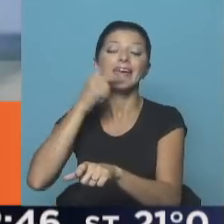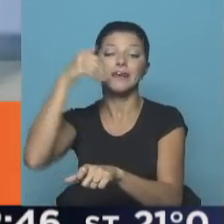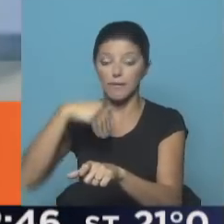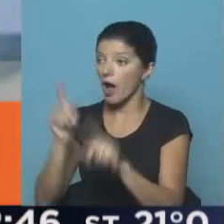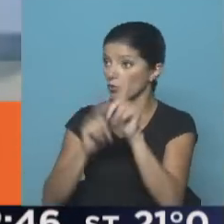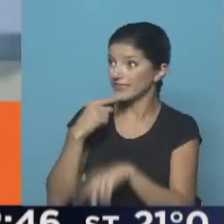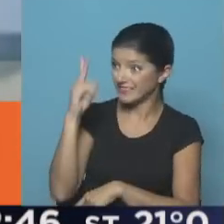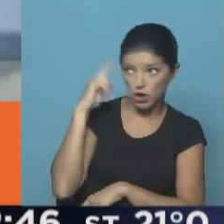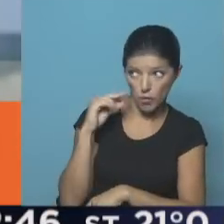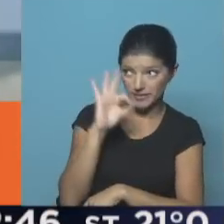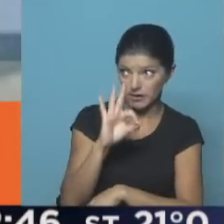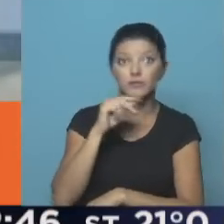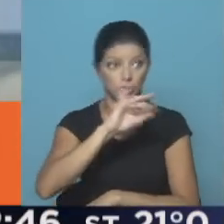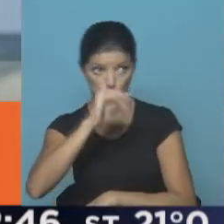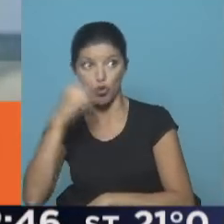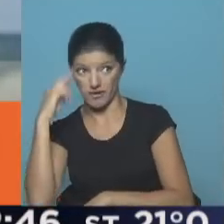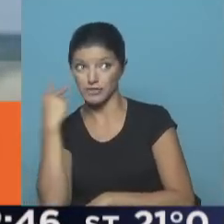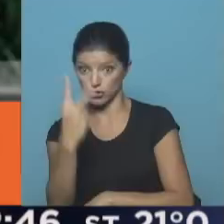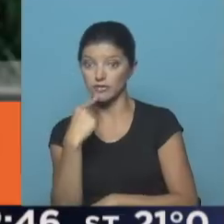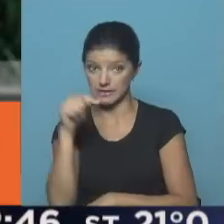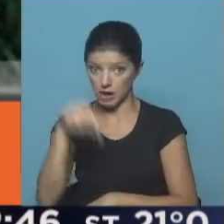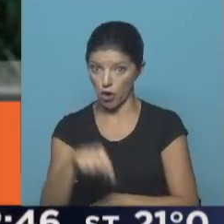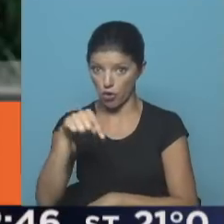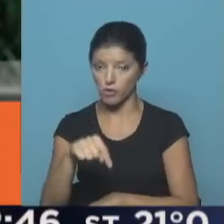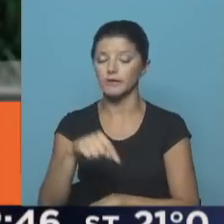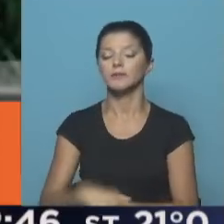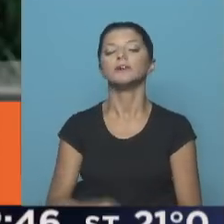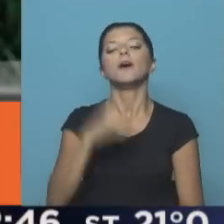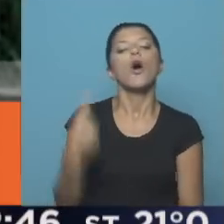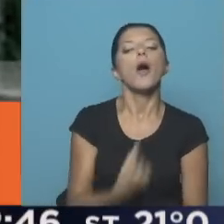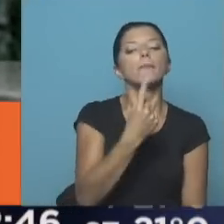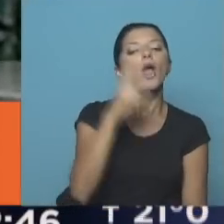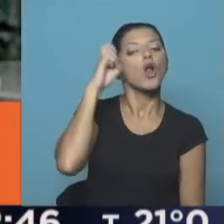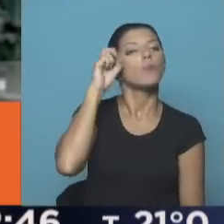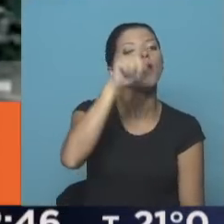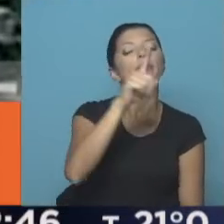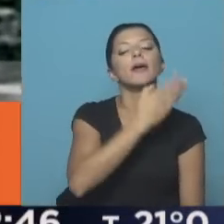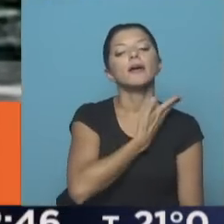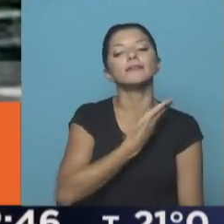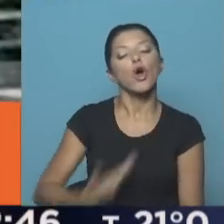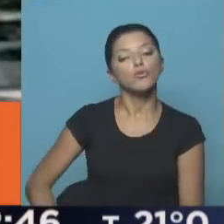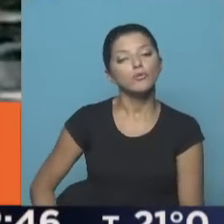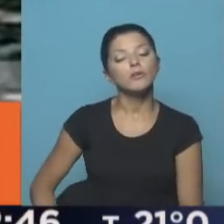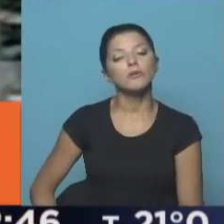habla de 92. Sí. Y a su vez, lo primero que dijo el Pentágono después de lanzar este monstruo,